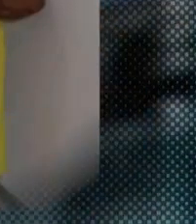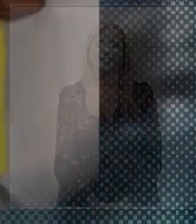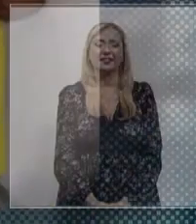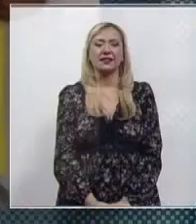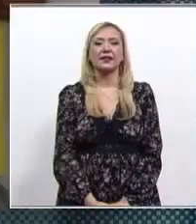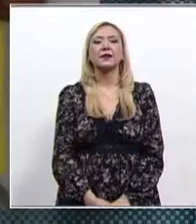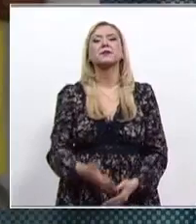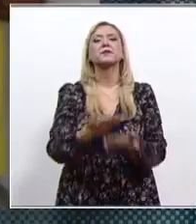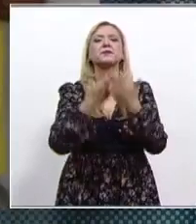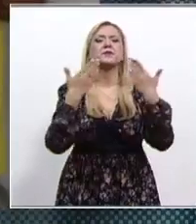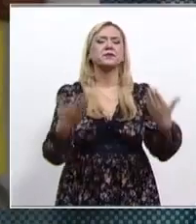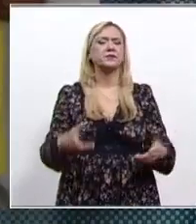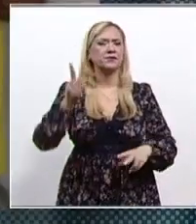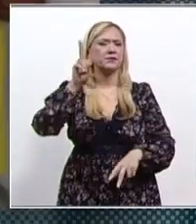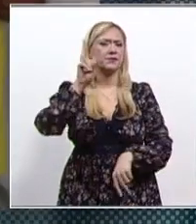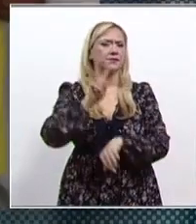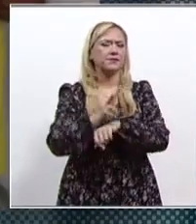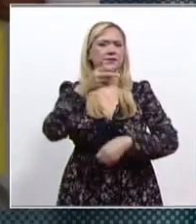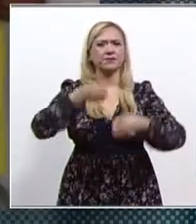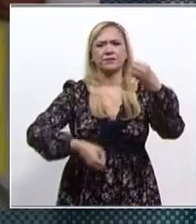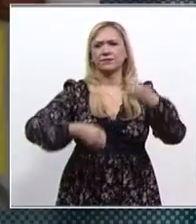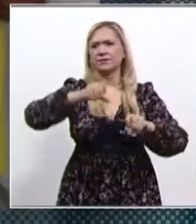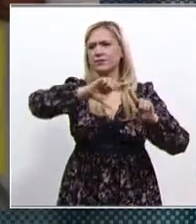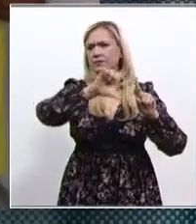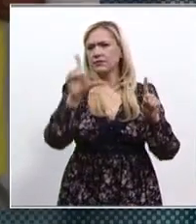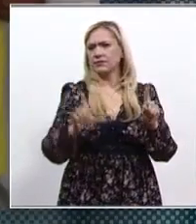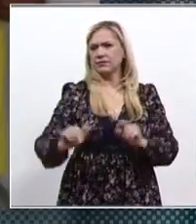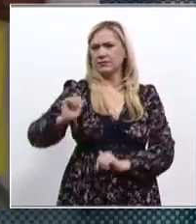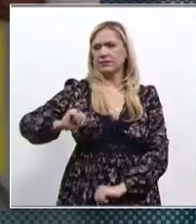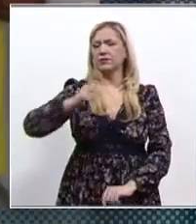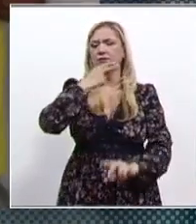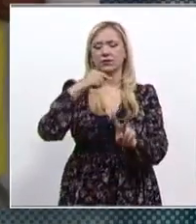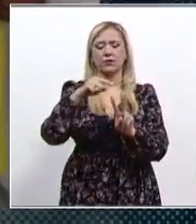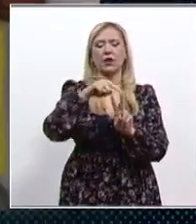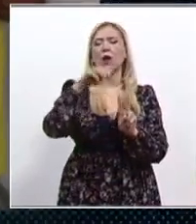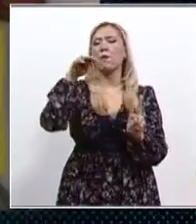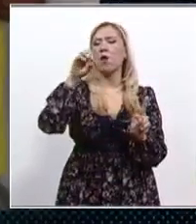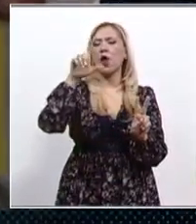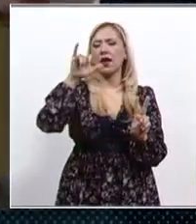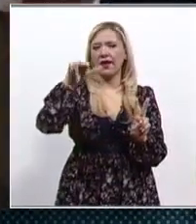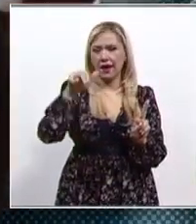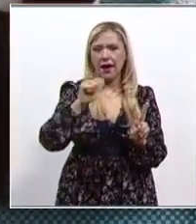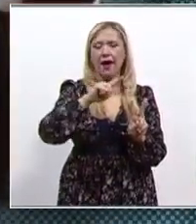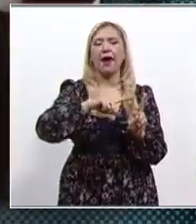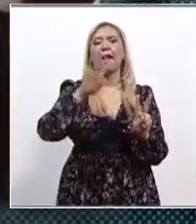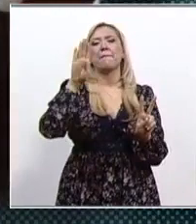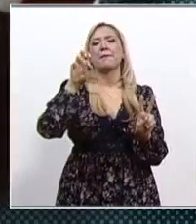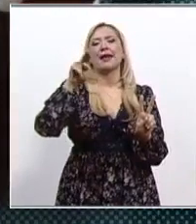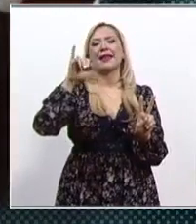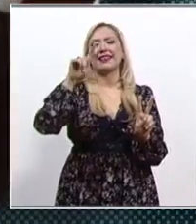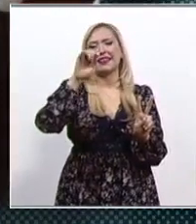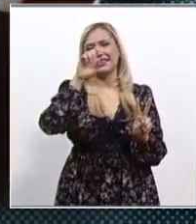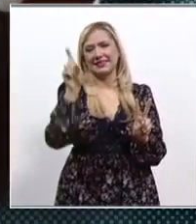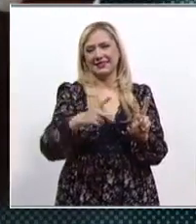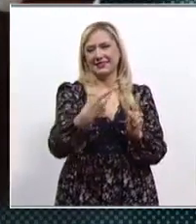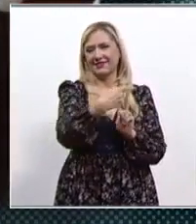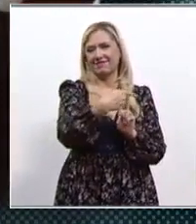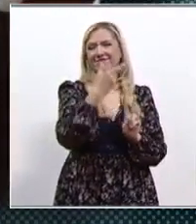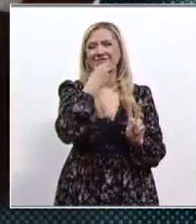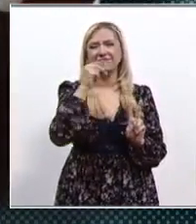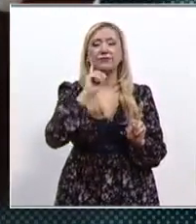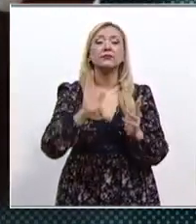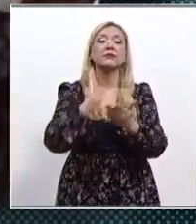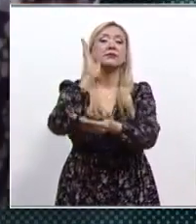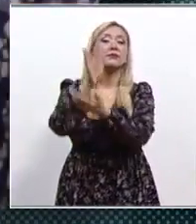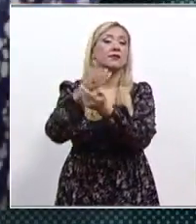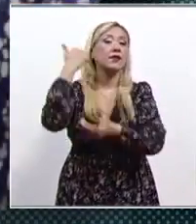Los consejeros de la Judicatura Sergio Javier Molina Martínez y Lilia Mónica López Benítez visitaron los tribunales laborales de